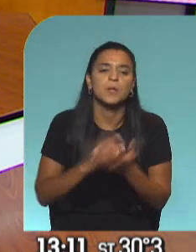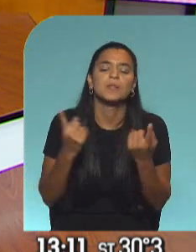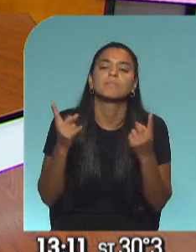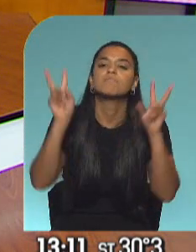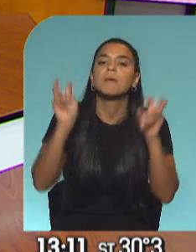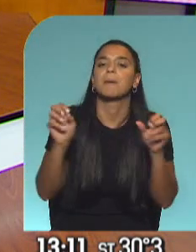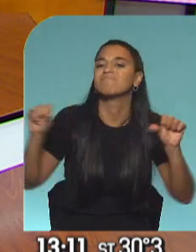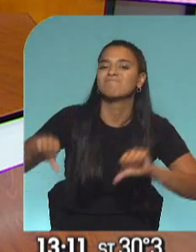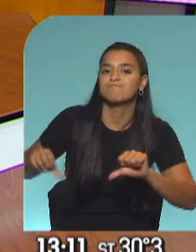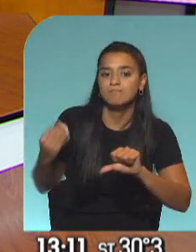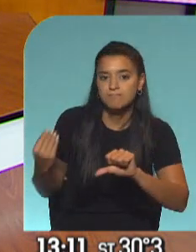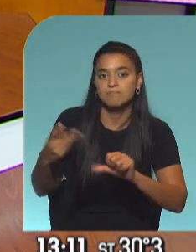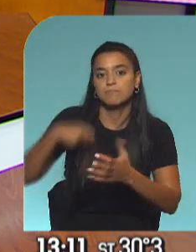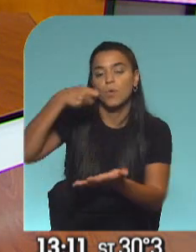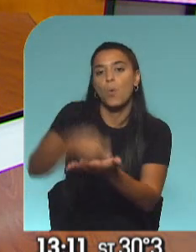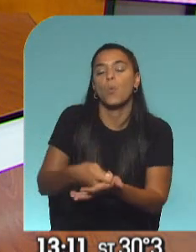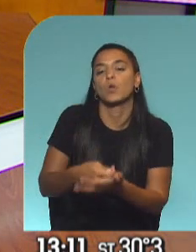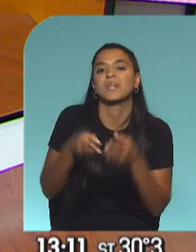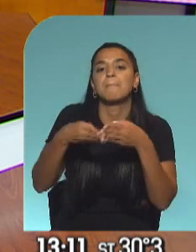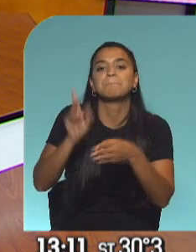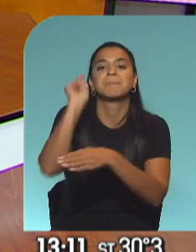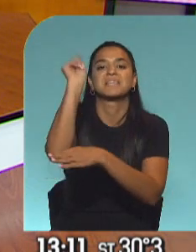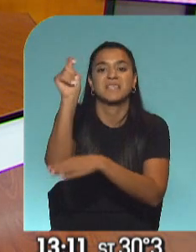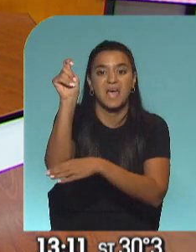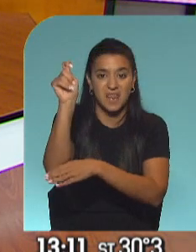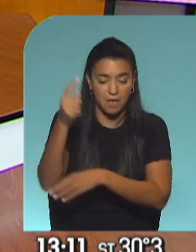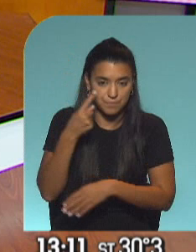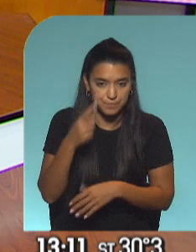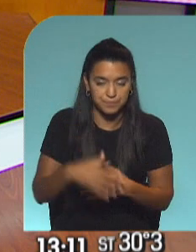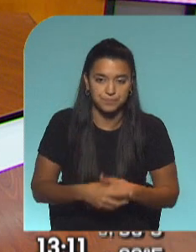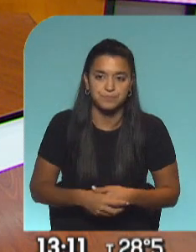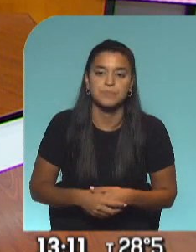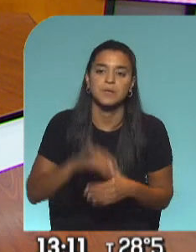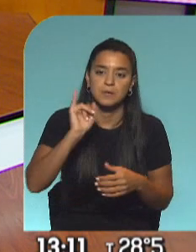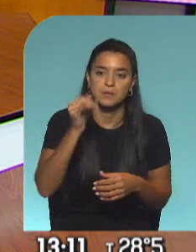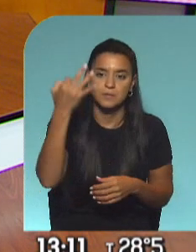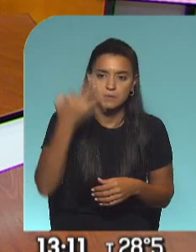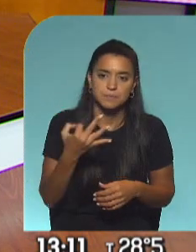aparece el tema de la cuota pesquera y que estuvo haciendo ruido en las últimas semanas.